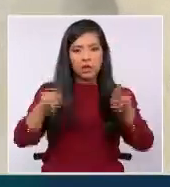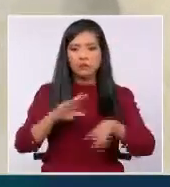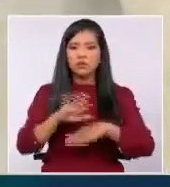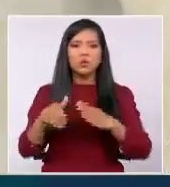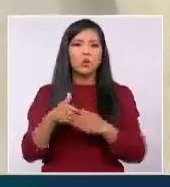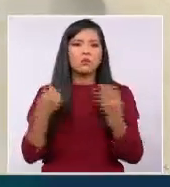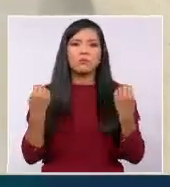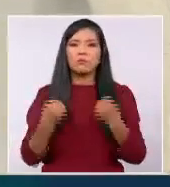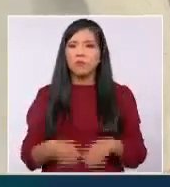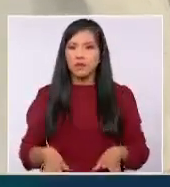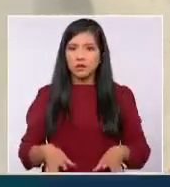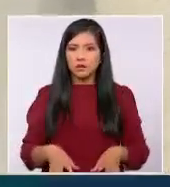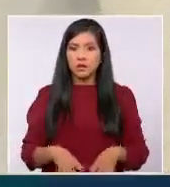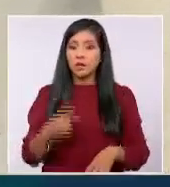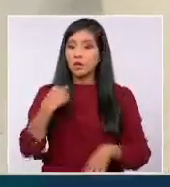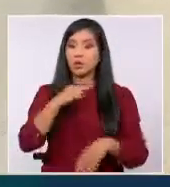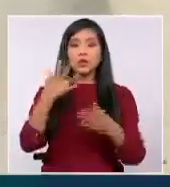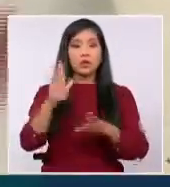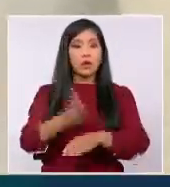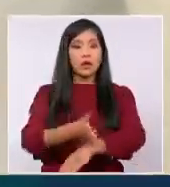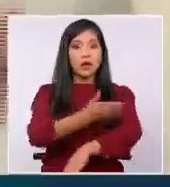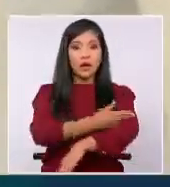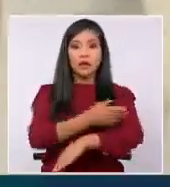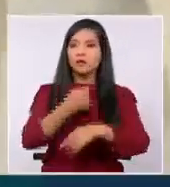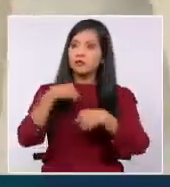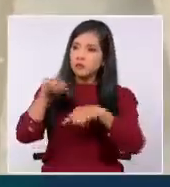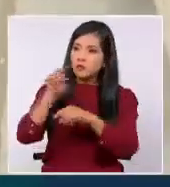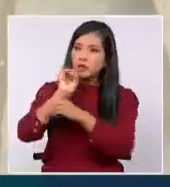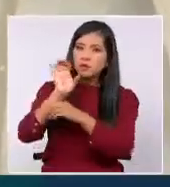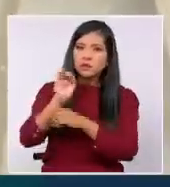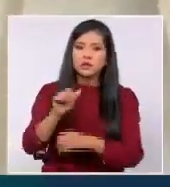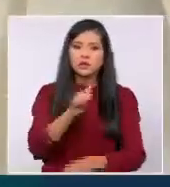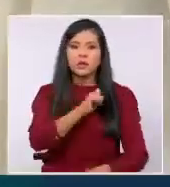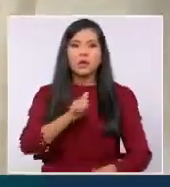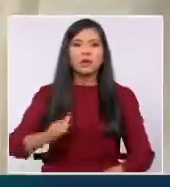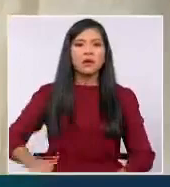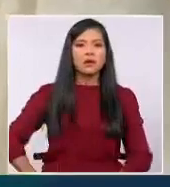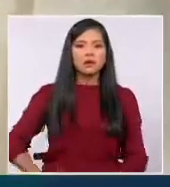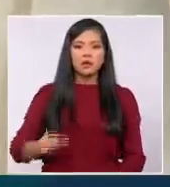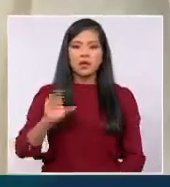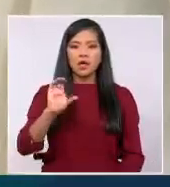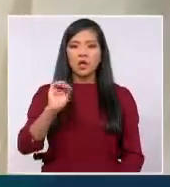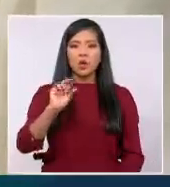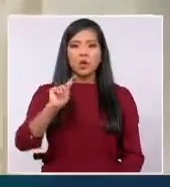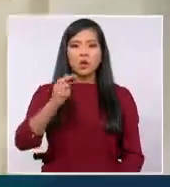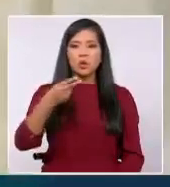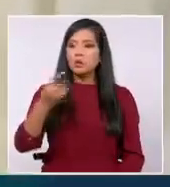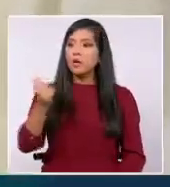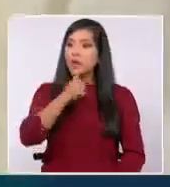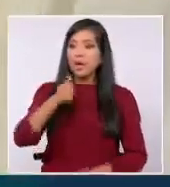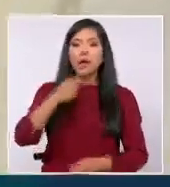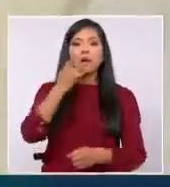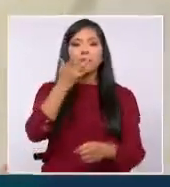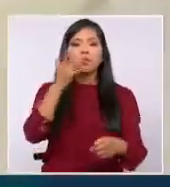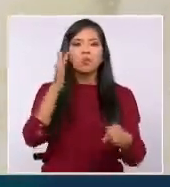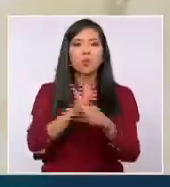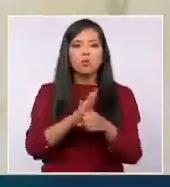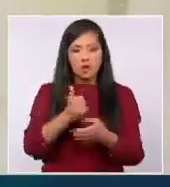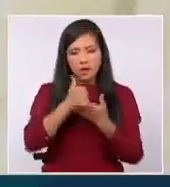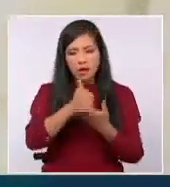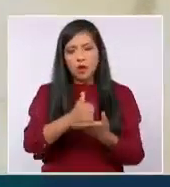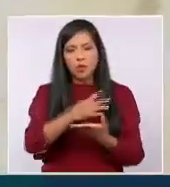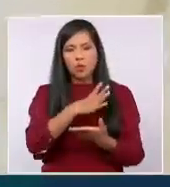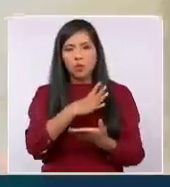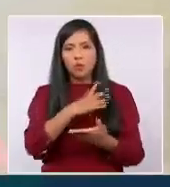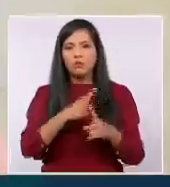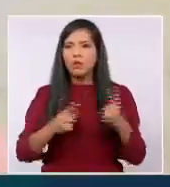perdido. Y hemos ido a la alcaldía, a la subalcaldía de Cotahuma, y el alcalde nos ha prometido que nos iba a ayudar, pero